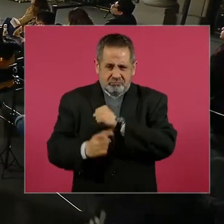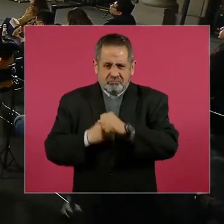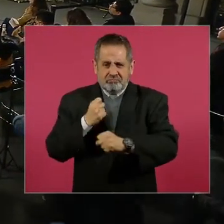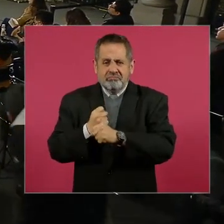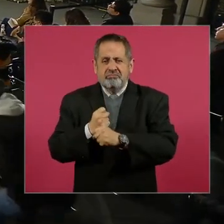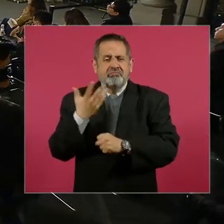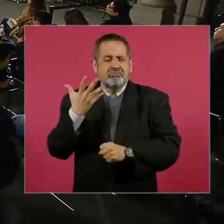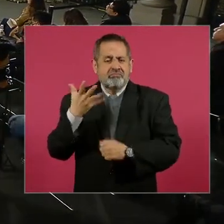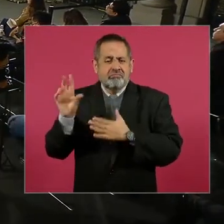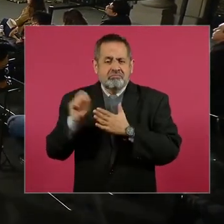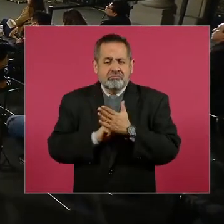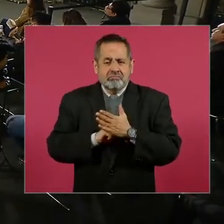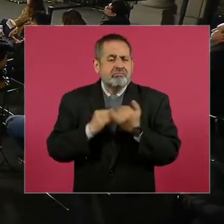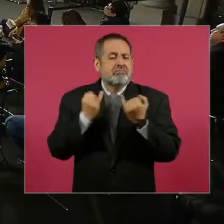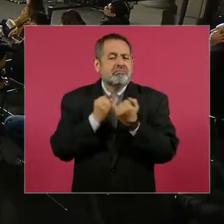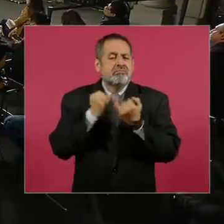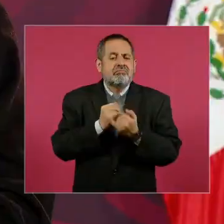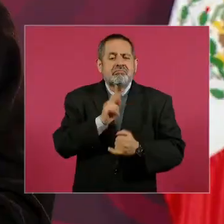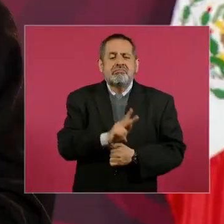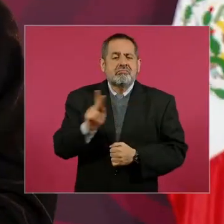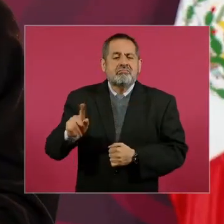1 año 5 meses, como el de Tulum.